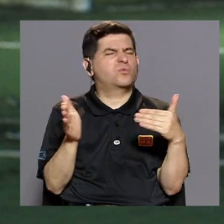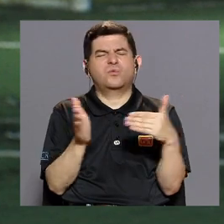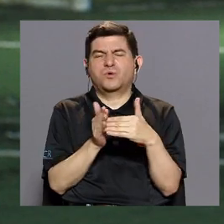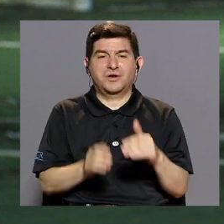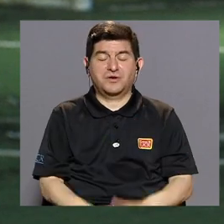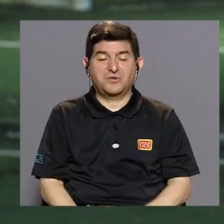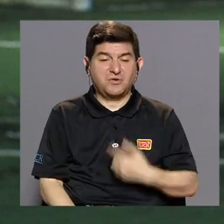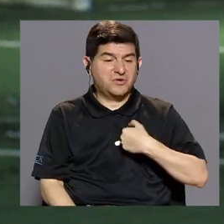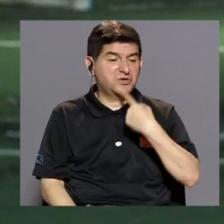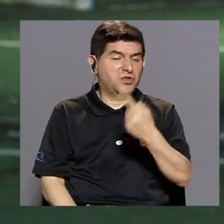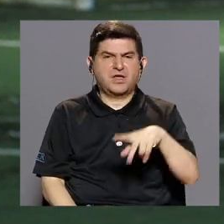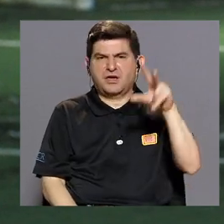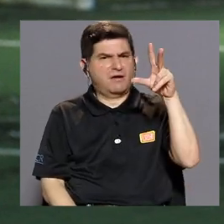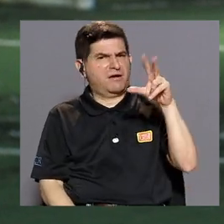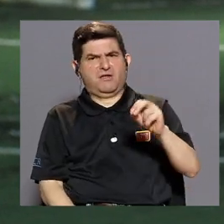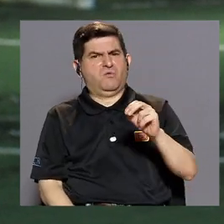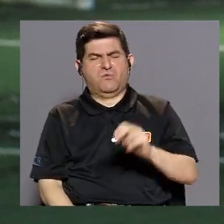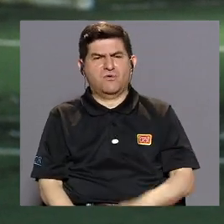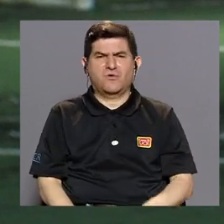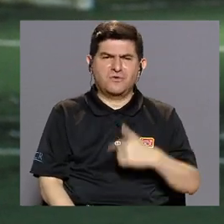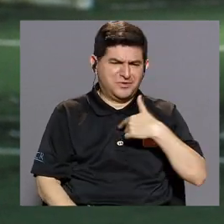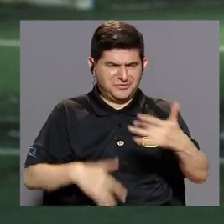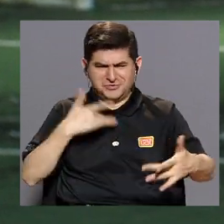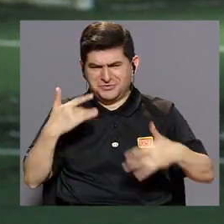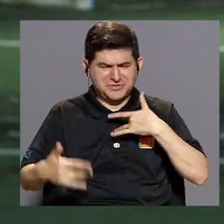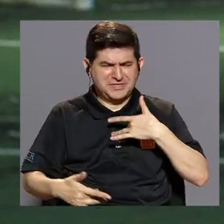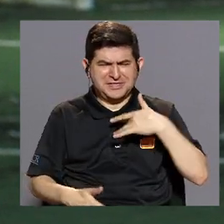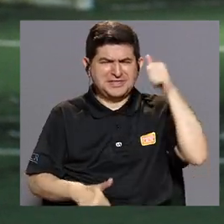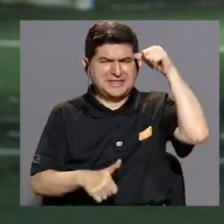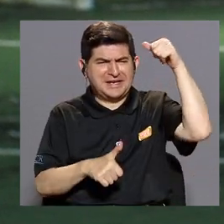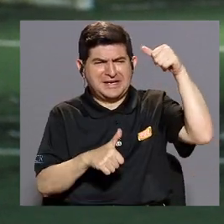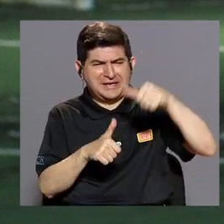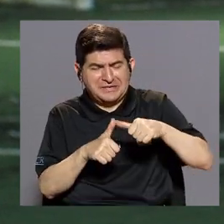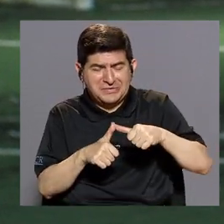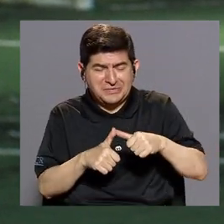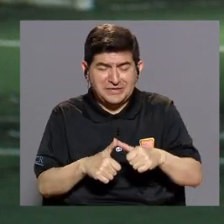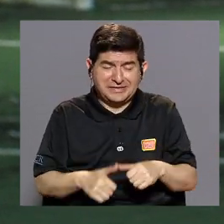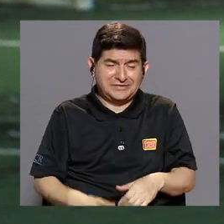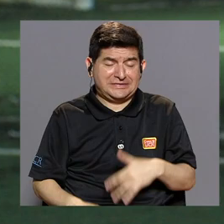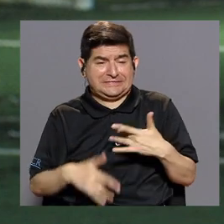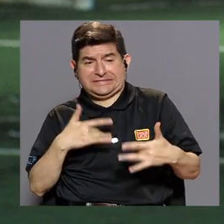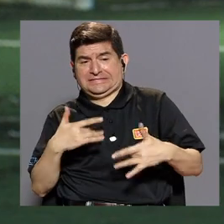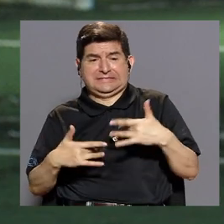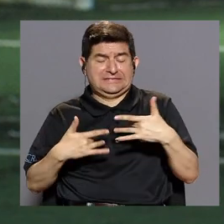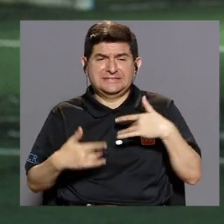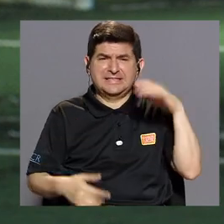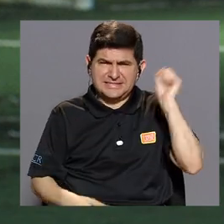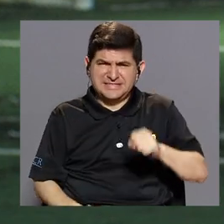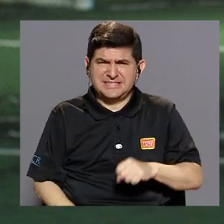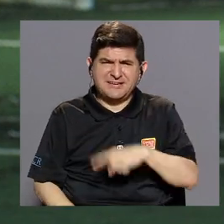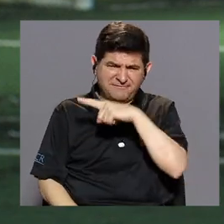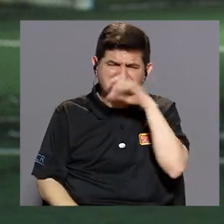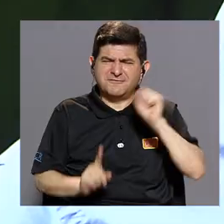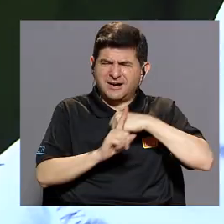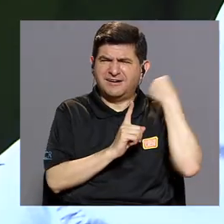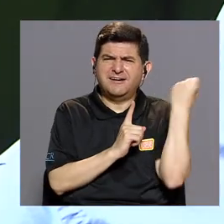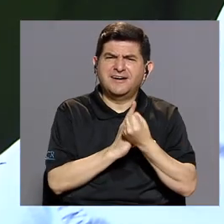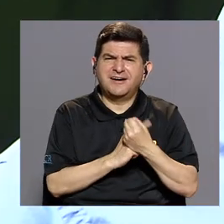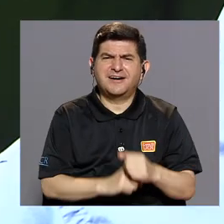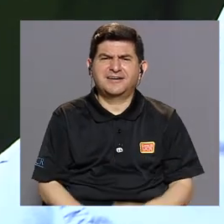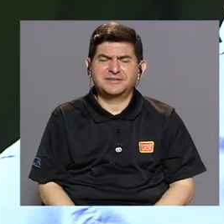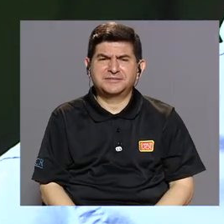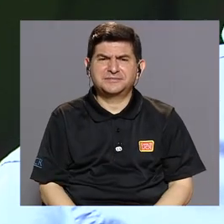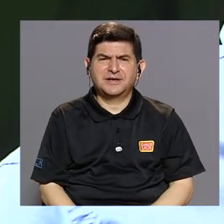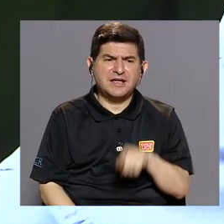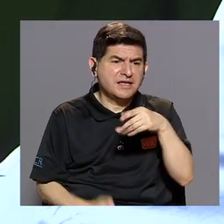¿Verdad? No, yo dije no, o sea, fue feo. Es más, siento hasta como el recuerdo me da como cosa, digamos. porque fue, sí fue muy feo, ¿verdad?